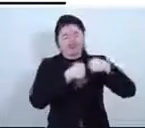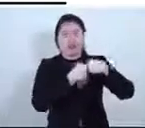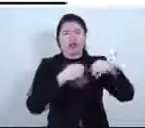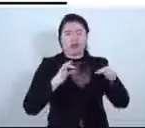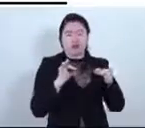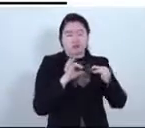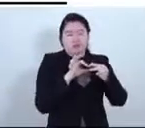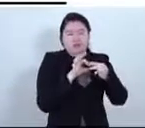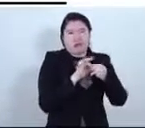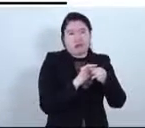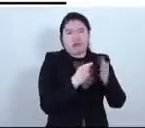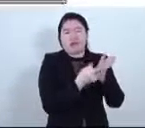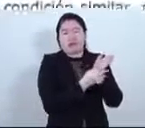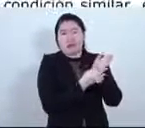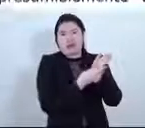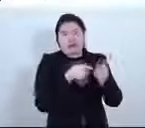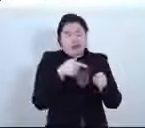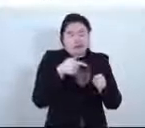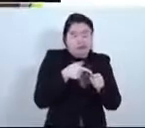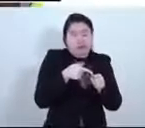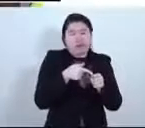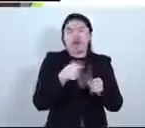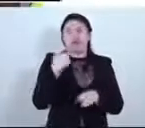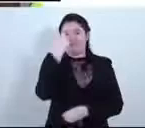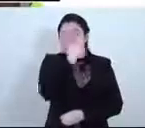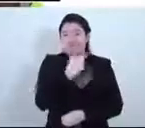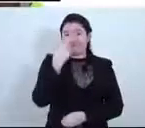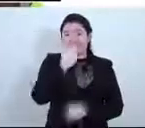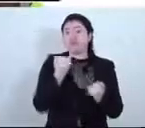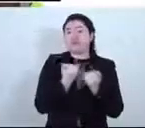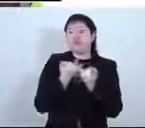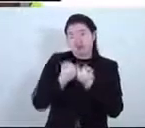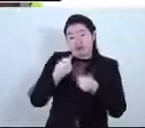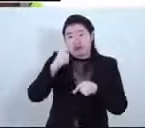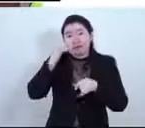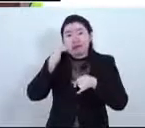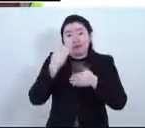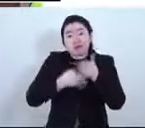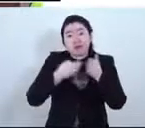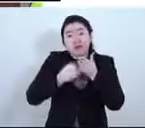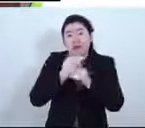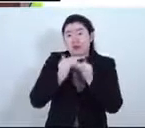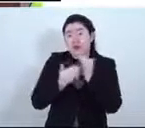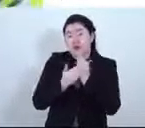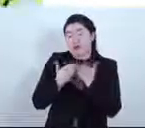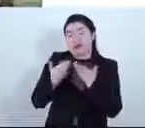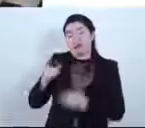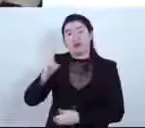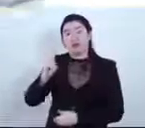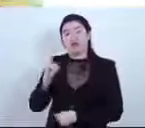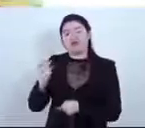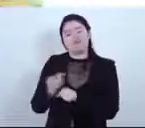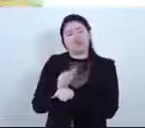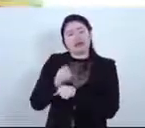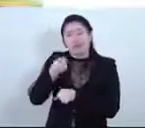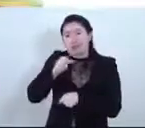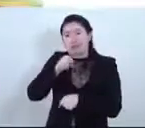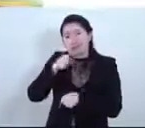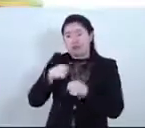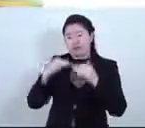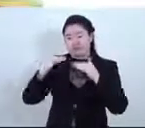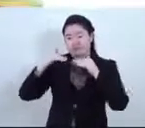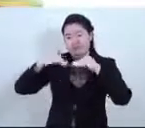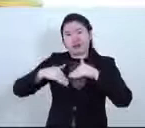fusión. Inciso D, con relación al anterior, en las secciones que colapsaron se observa una condición similar, es decir,